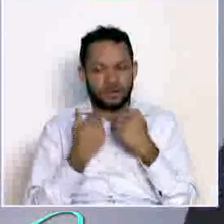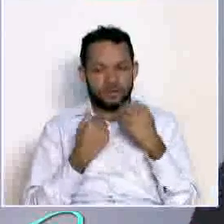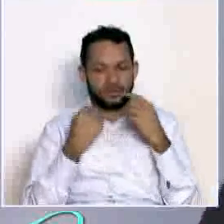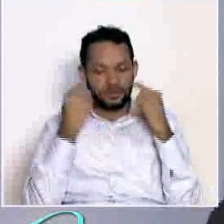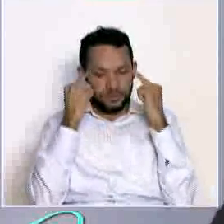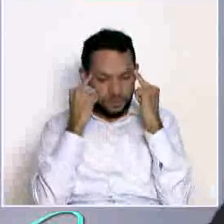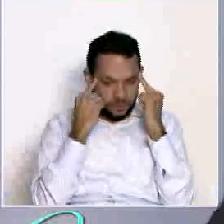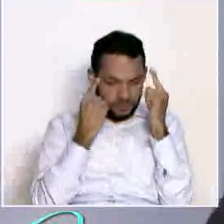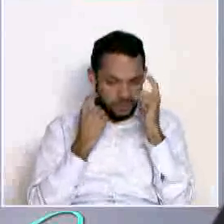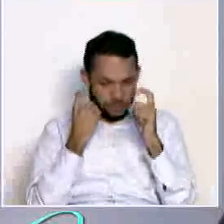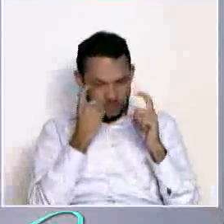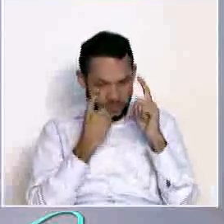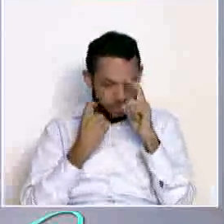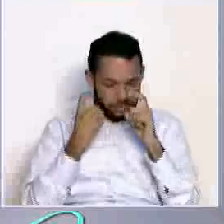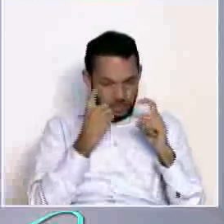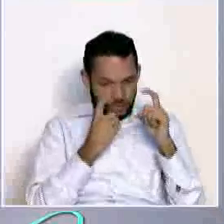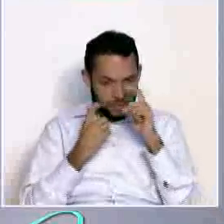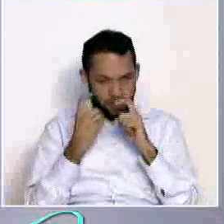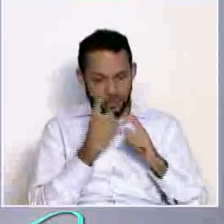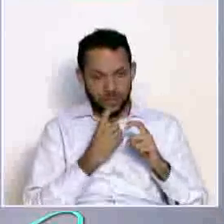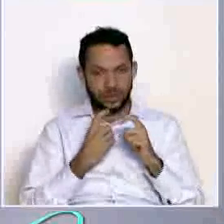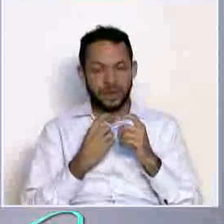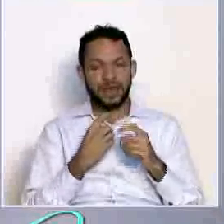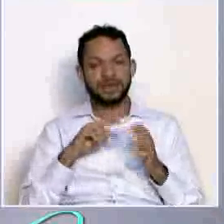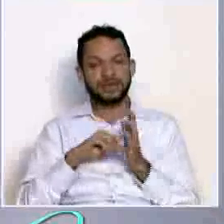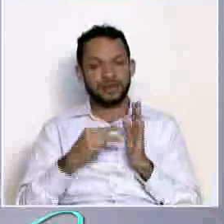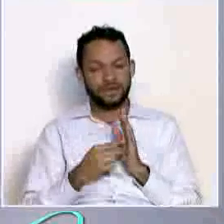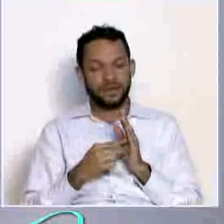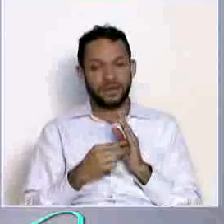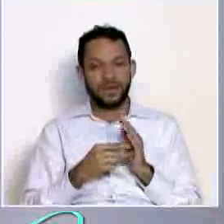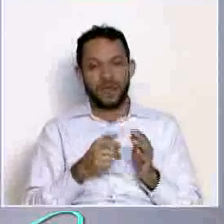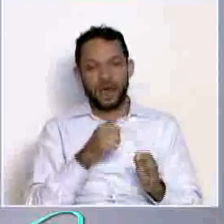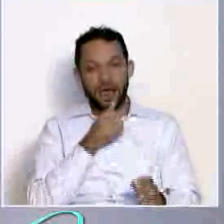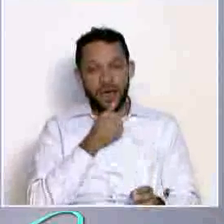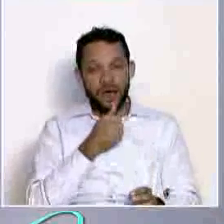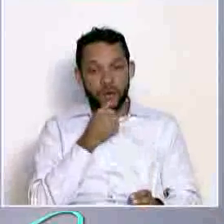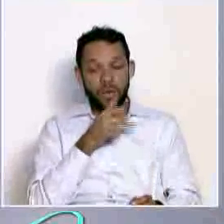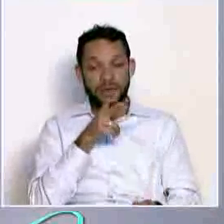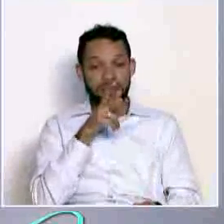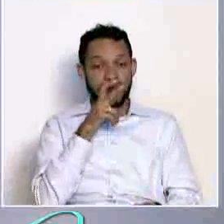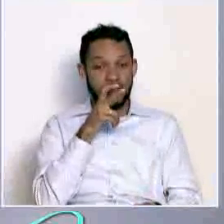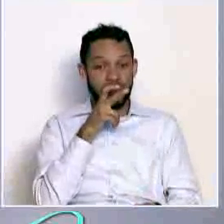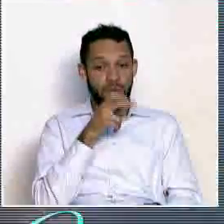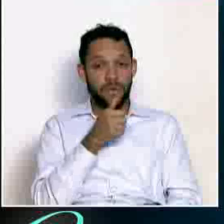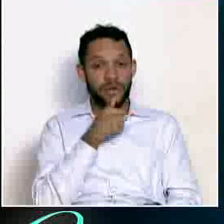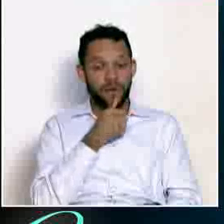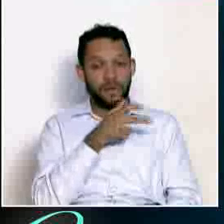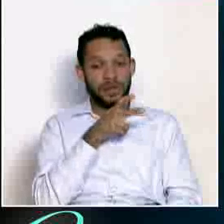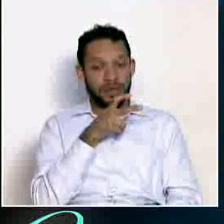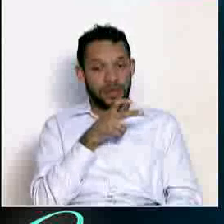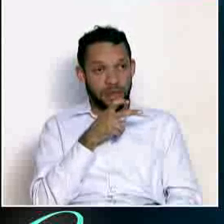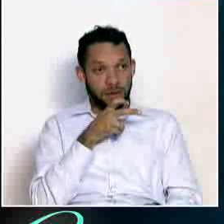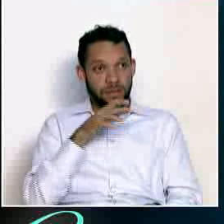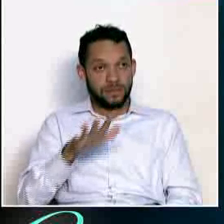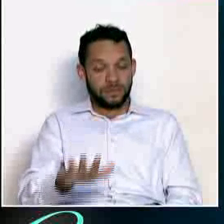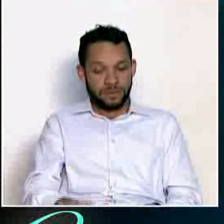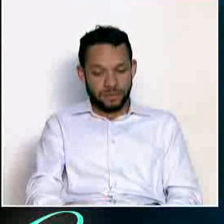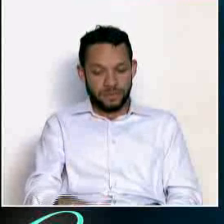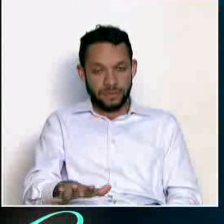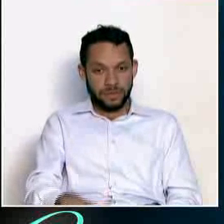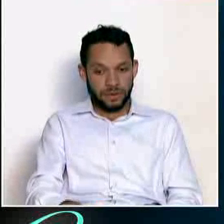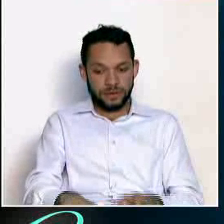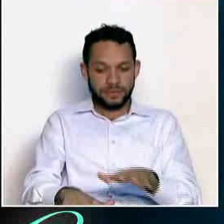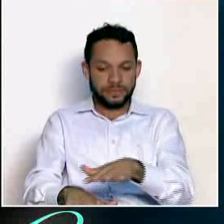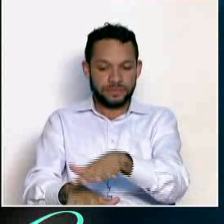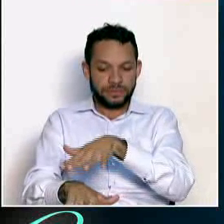sugestión de sumergir la mano en una cubeta con hielo para incrementar la anestesia. Esa